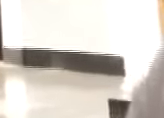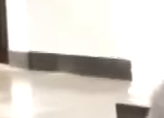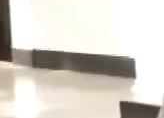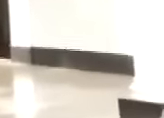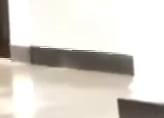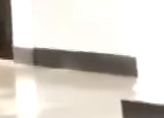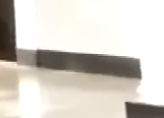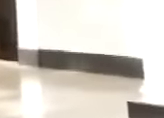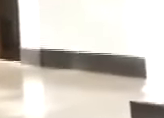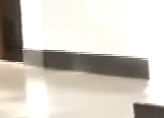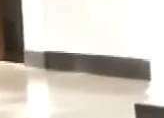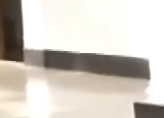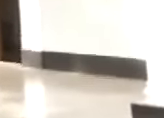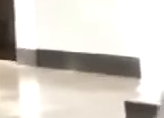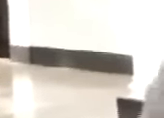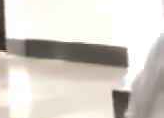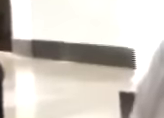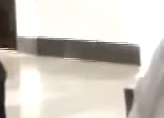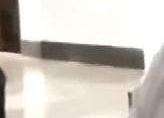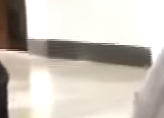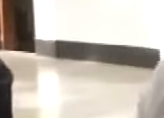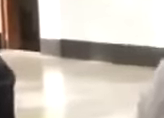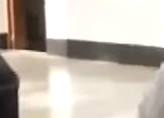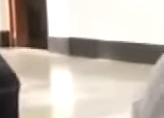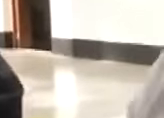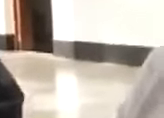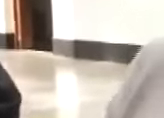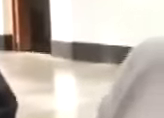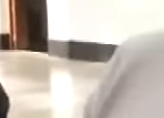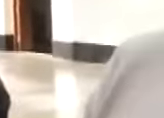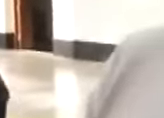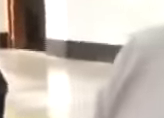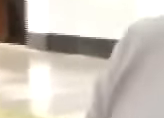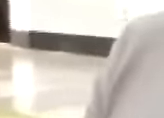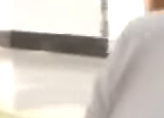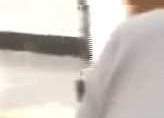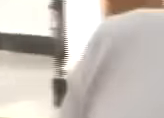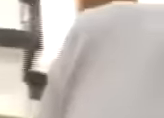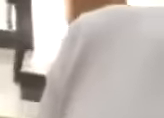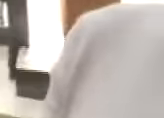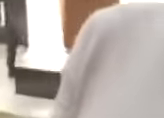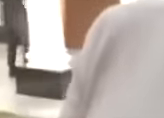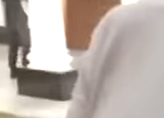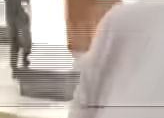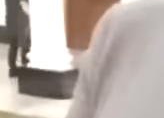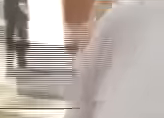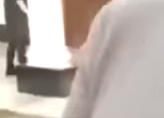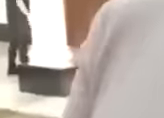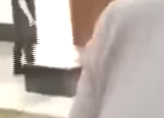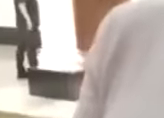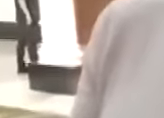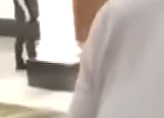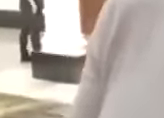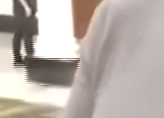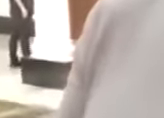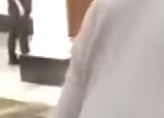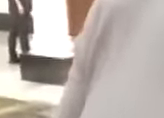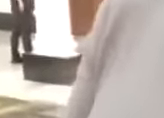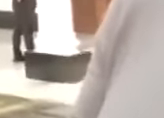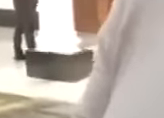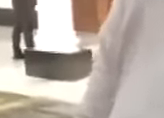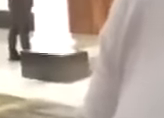producción petrolera en términos generales. Vamos a tener, digamos, 17 empresas mixtas que hay que